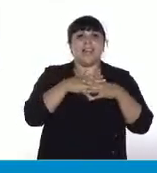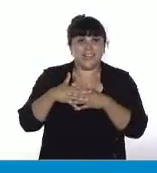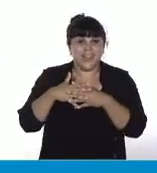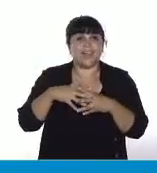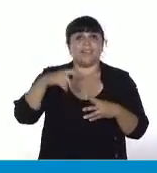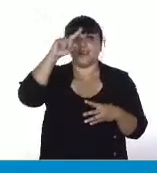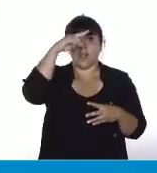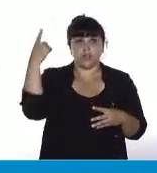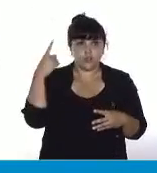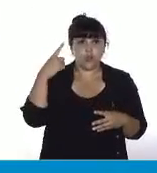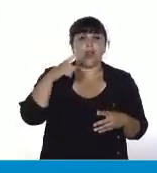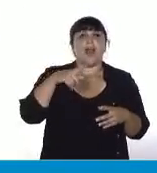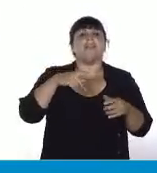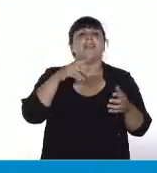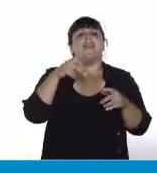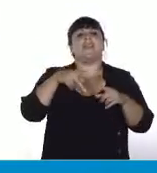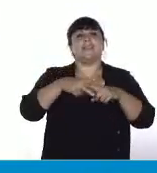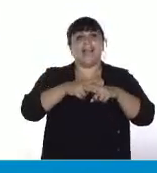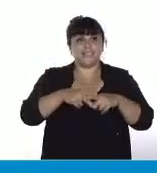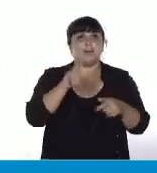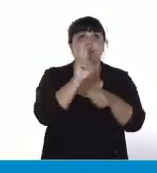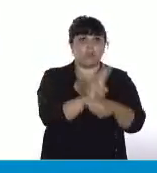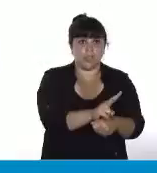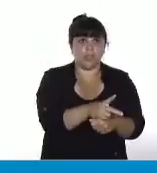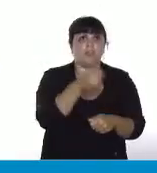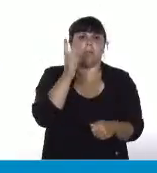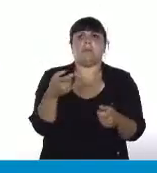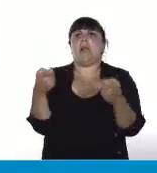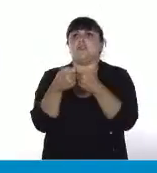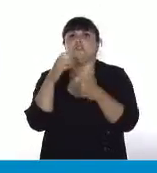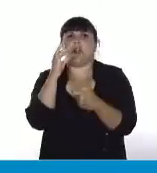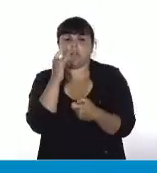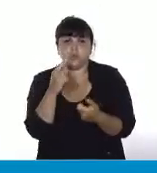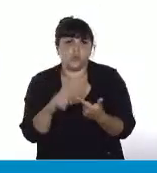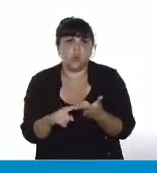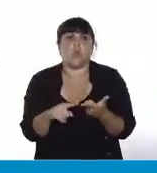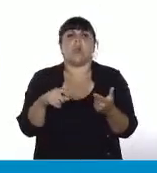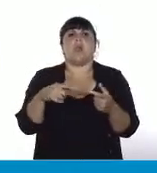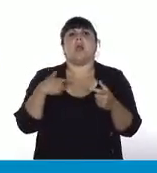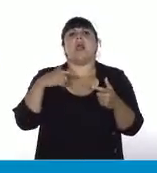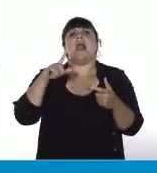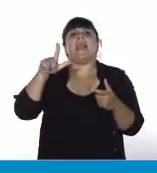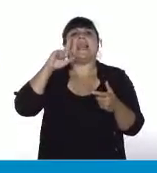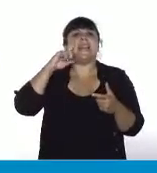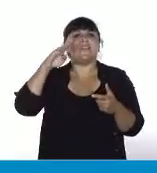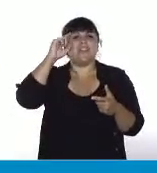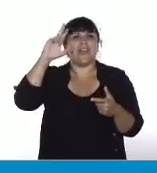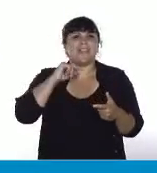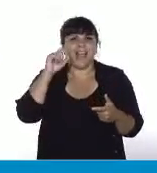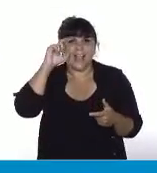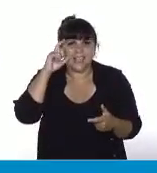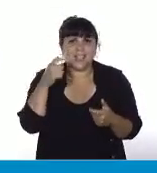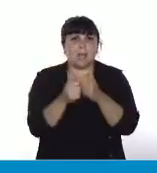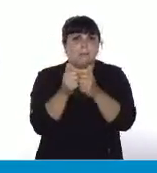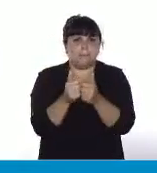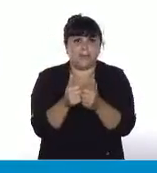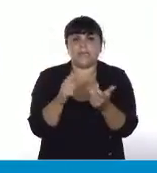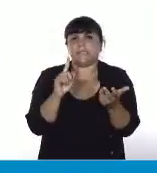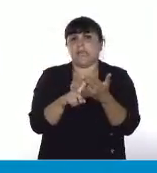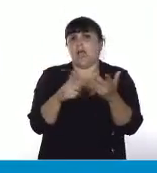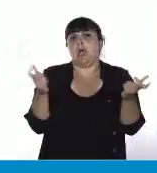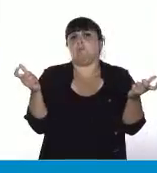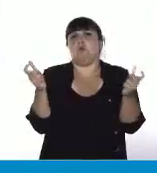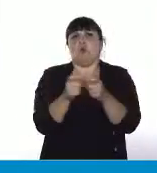de Talleres Protegidos, a la Asociación Azul, a la empresa social Libertate, a la Comisión